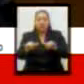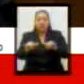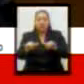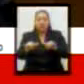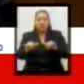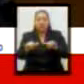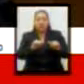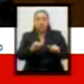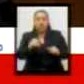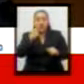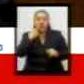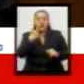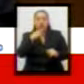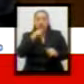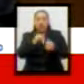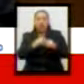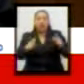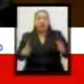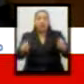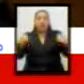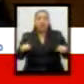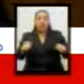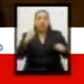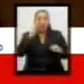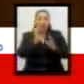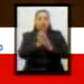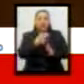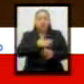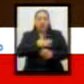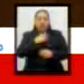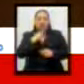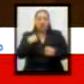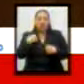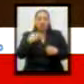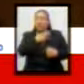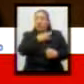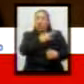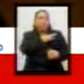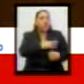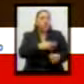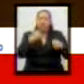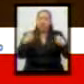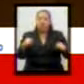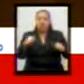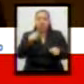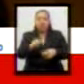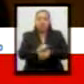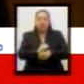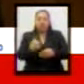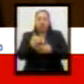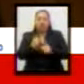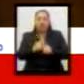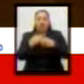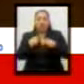Por ejemplo, hablando de canchas deportivas. Yo soy una fanática del deporte, creo que es una práctica que contribuye a la salud de